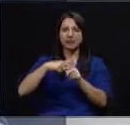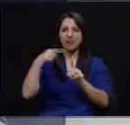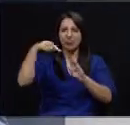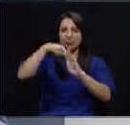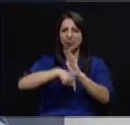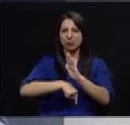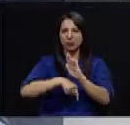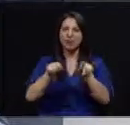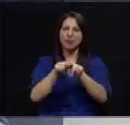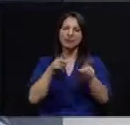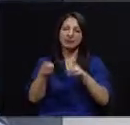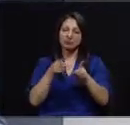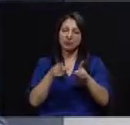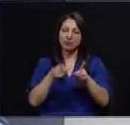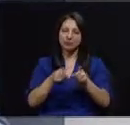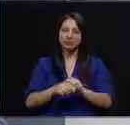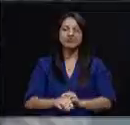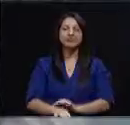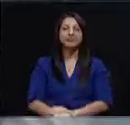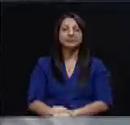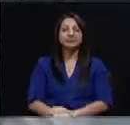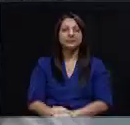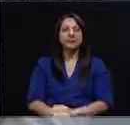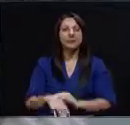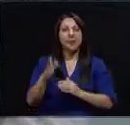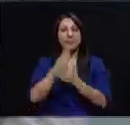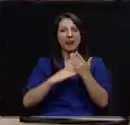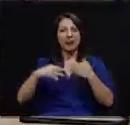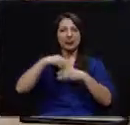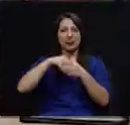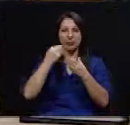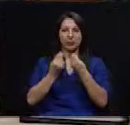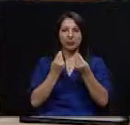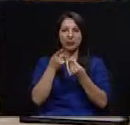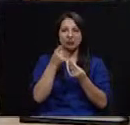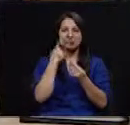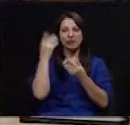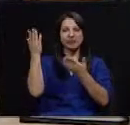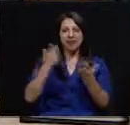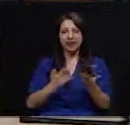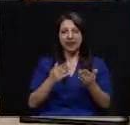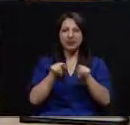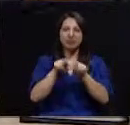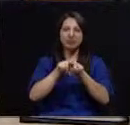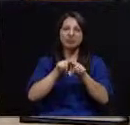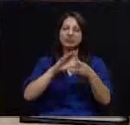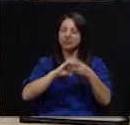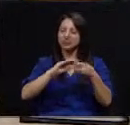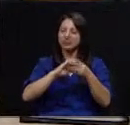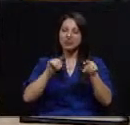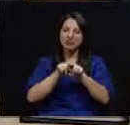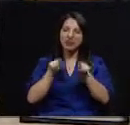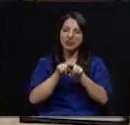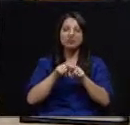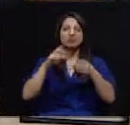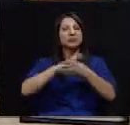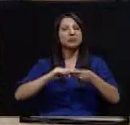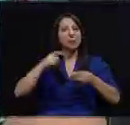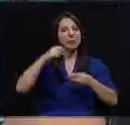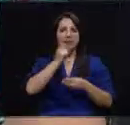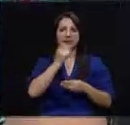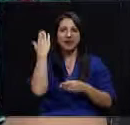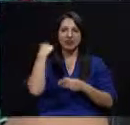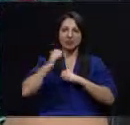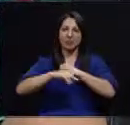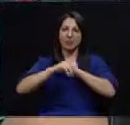de ser profundo y además descriptivo. Precisamente parte de los productos que ustedes nos traen, no solo es el documental, sino las crónicas periodísticas